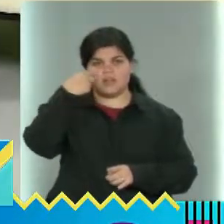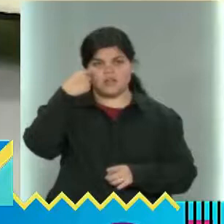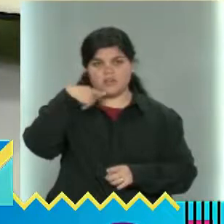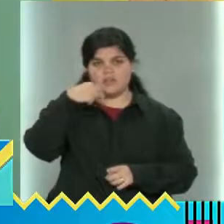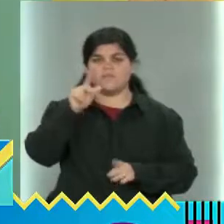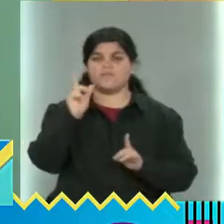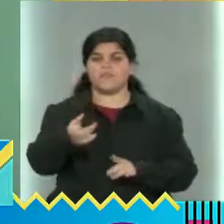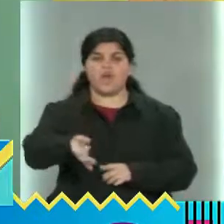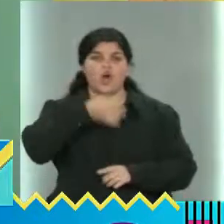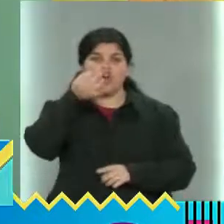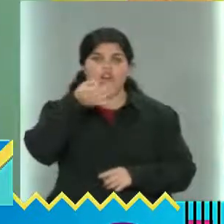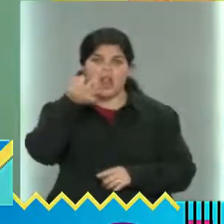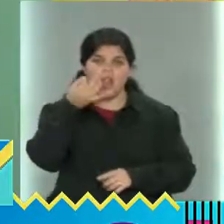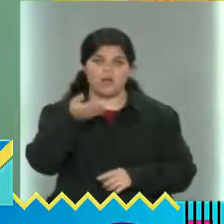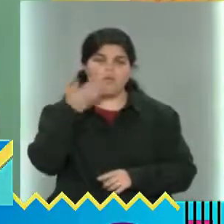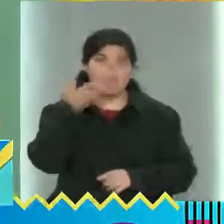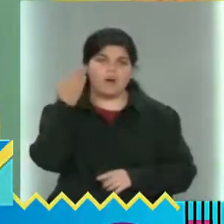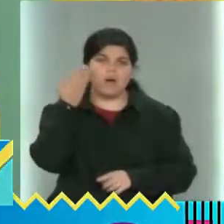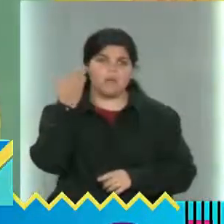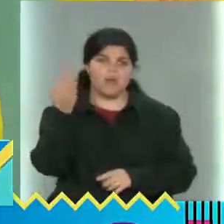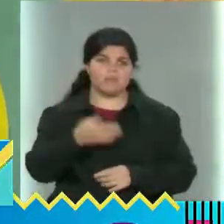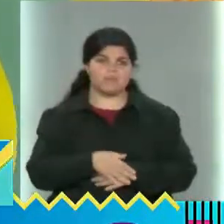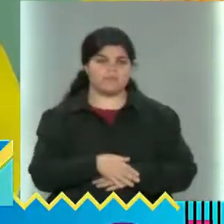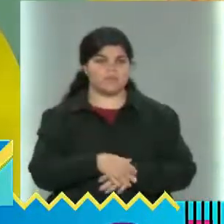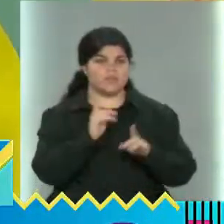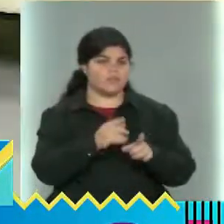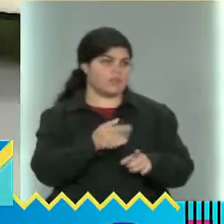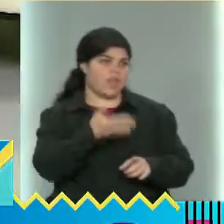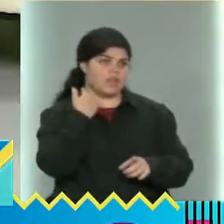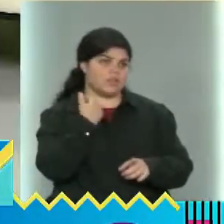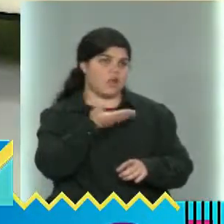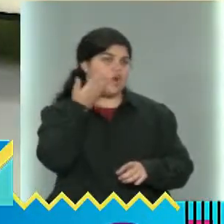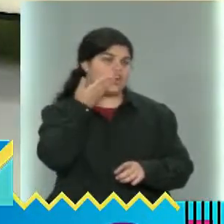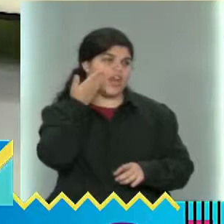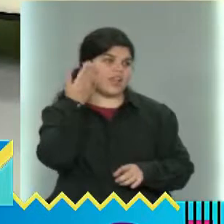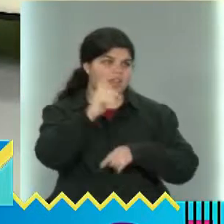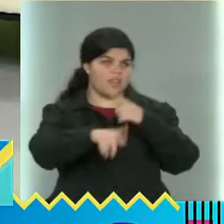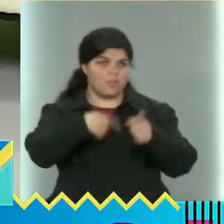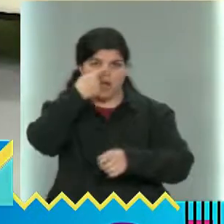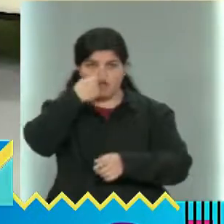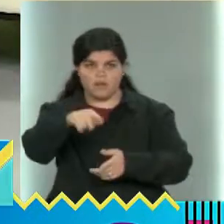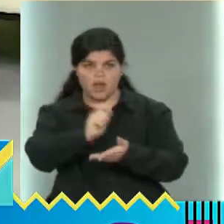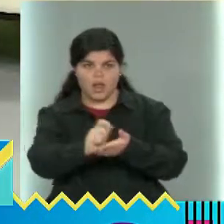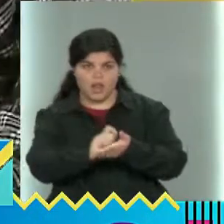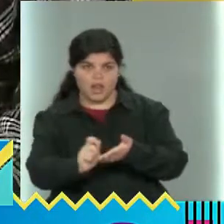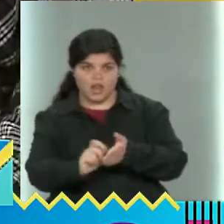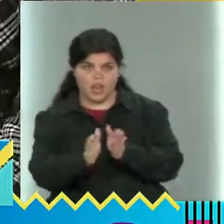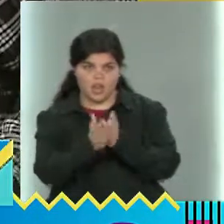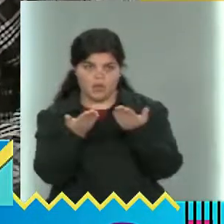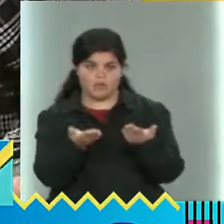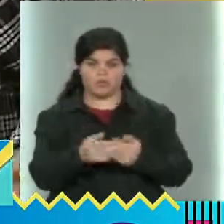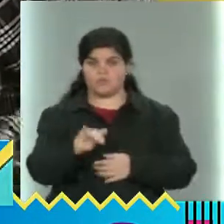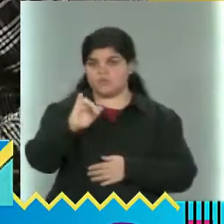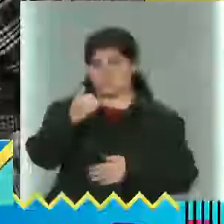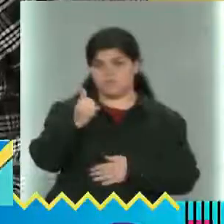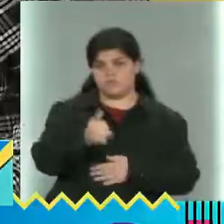oralidad, contados que están en su tutos, cuentos. Claro, que quizás empezaron en la oralidad y luego llegaron al libro. Claro, sí, es Sin